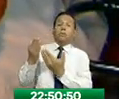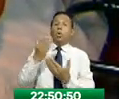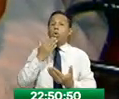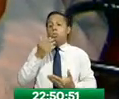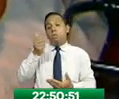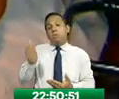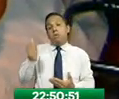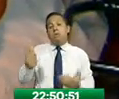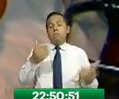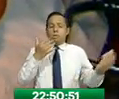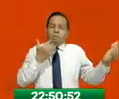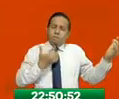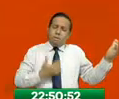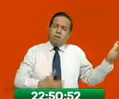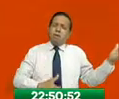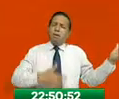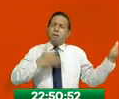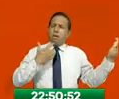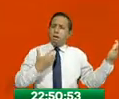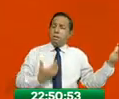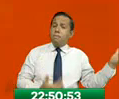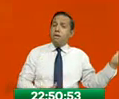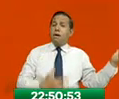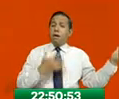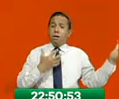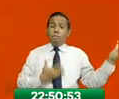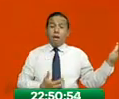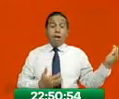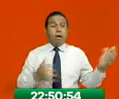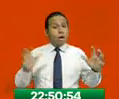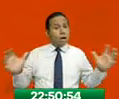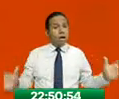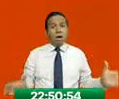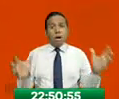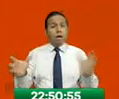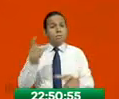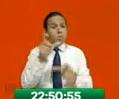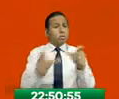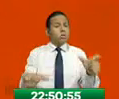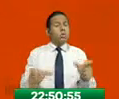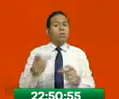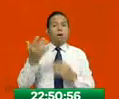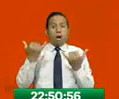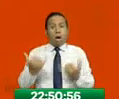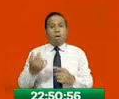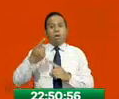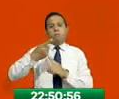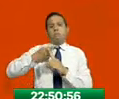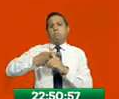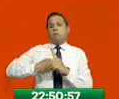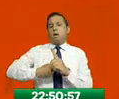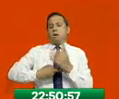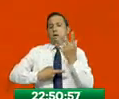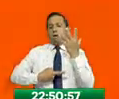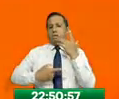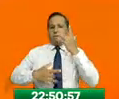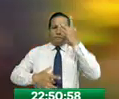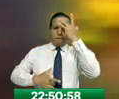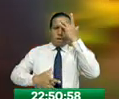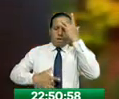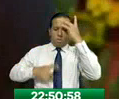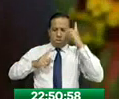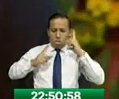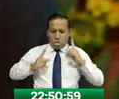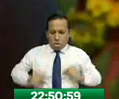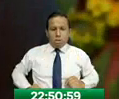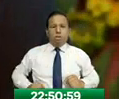con profundas reflexiones que busca compartir con más personas después de un mes de lucha contra el virus. Y